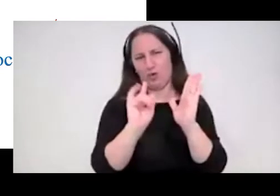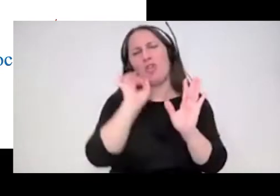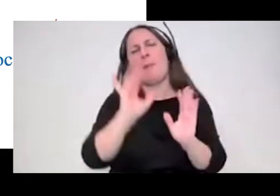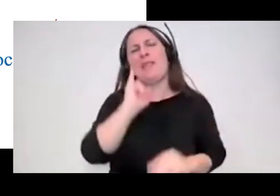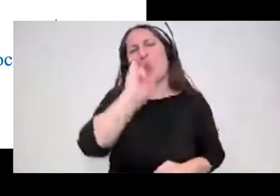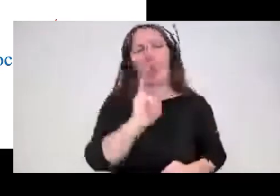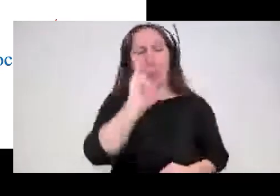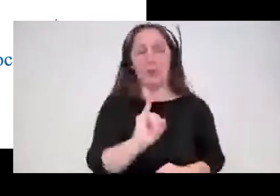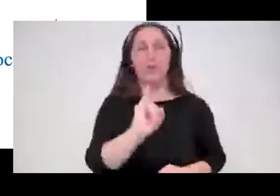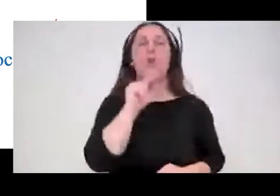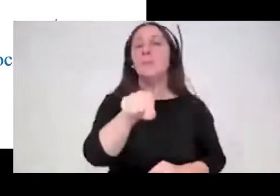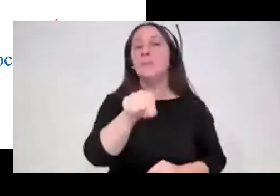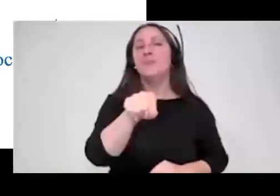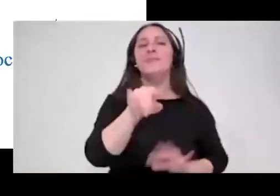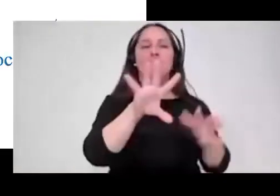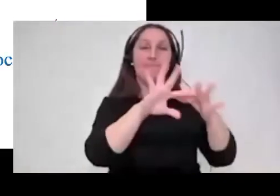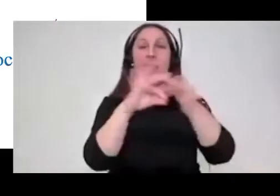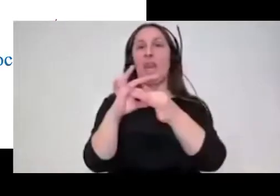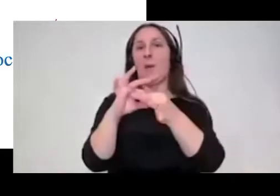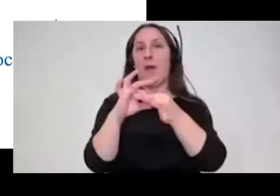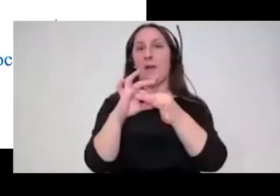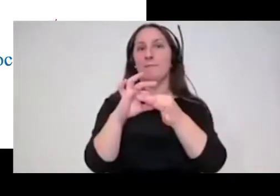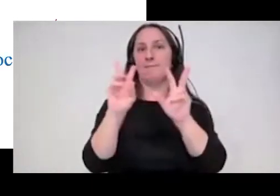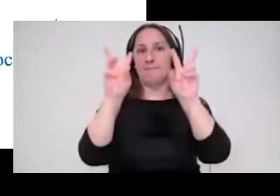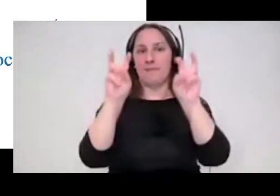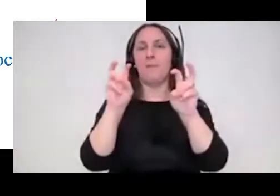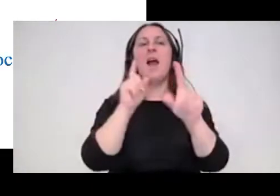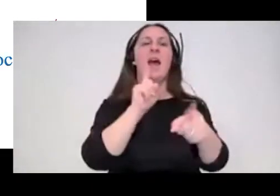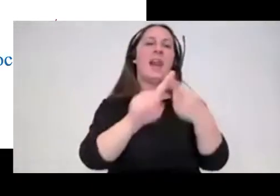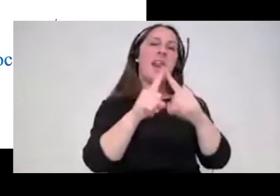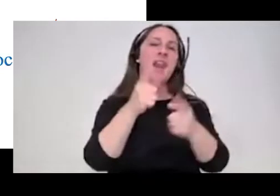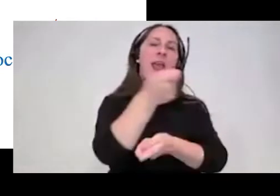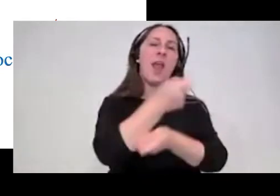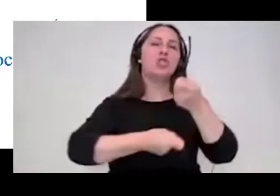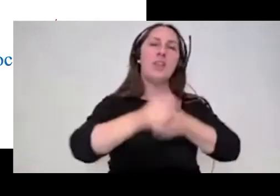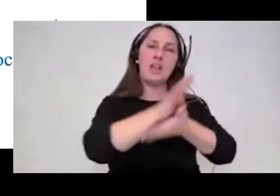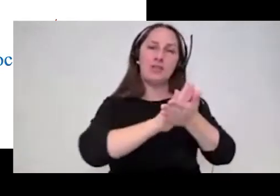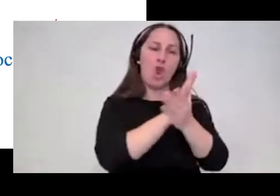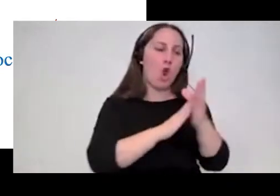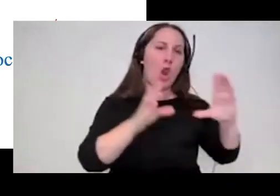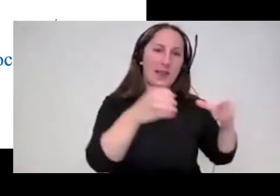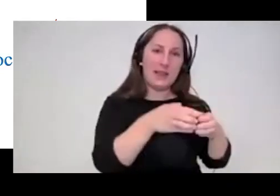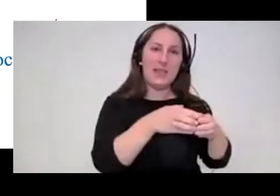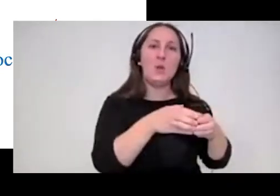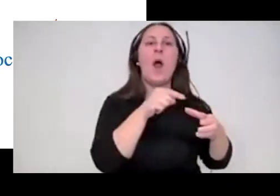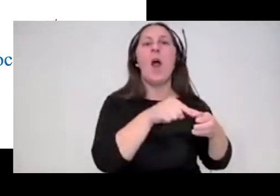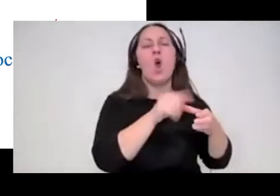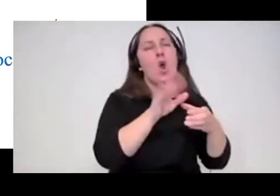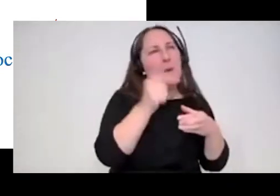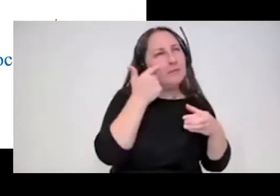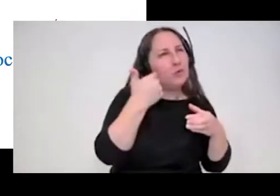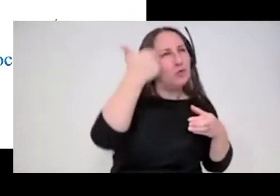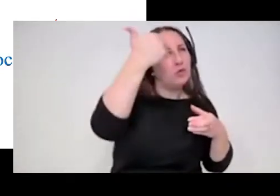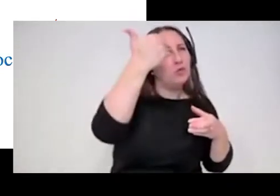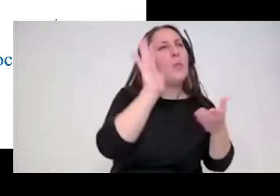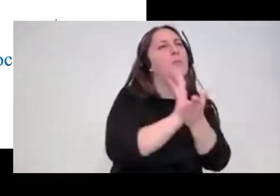lo que estamos hablando acá, como de la relación entre negociación colectiva, la negociación colectiva como proyección del modelo sindical, y tuve el